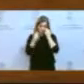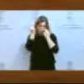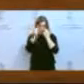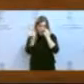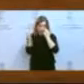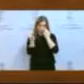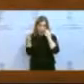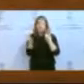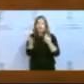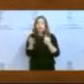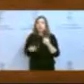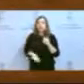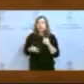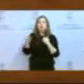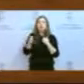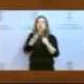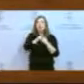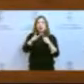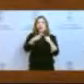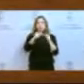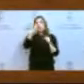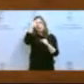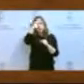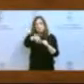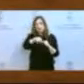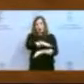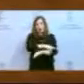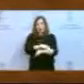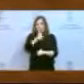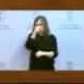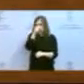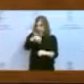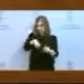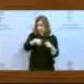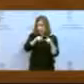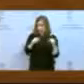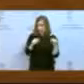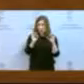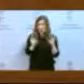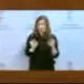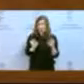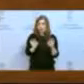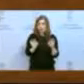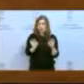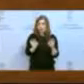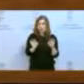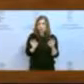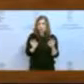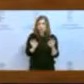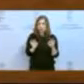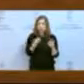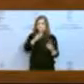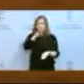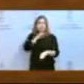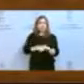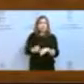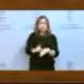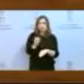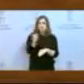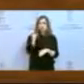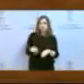no está de más que los asturianos sepan que el Gobierno socialista de Asturias falta, infringe,